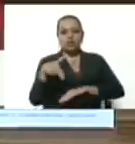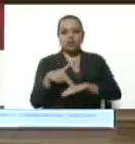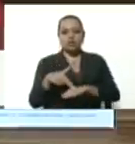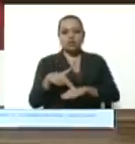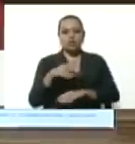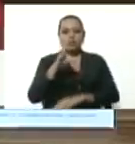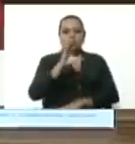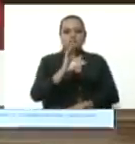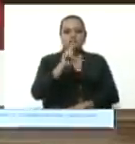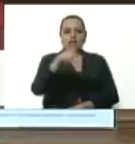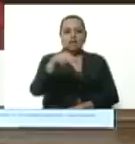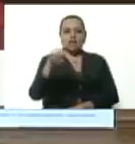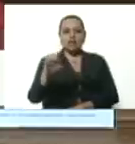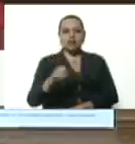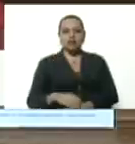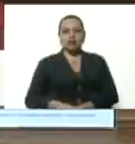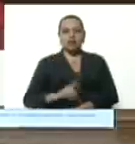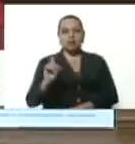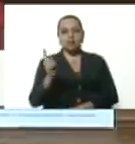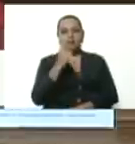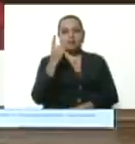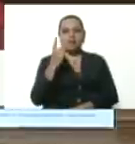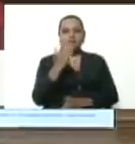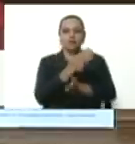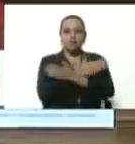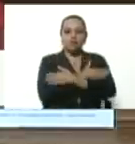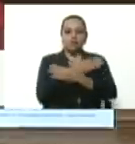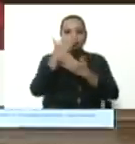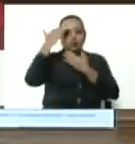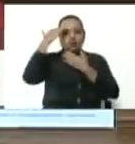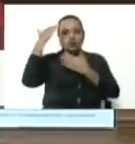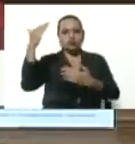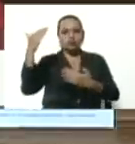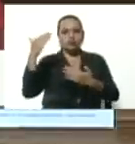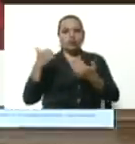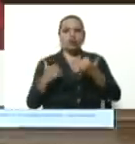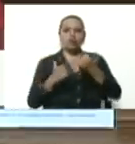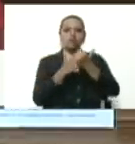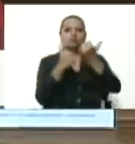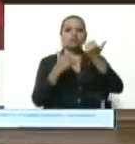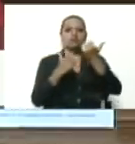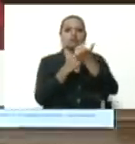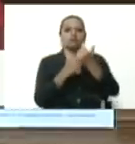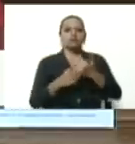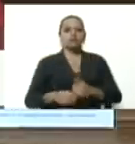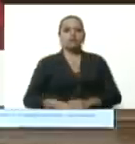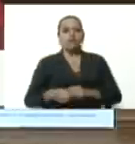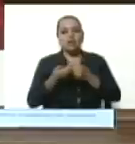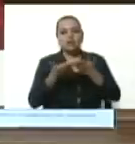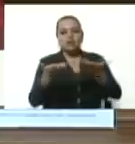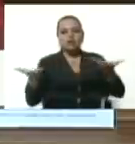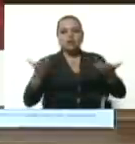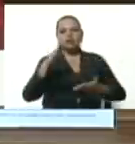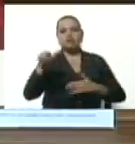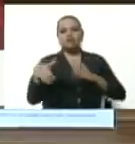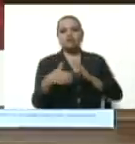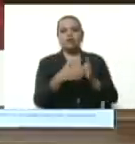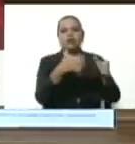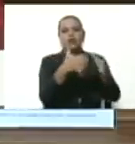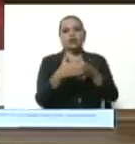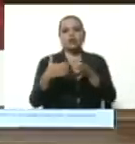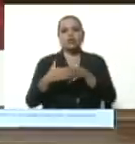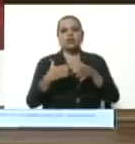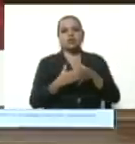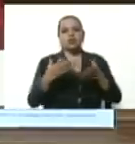despacho. Reciba primeramente un fraternal saludo solidario, extensivo a todo el valioso equipo que